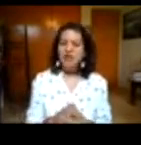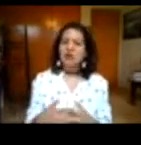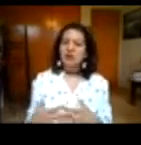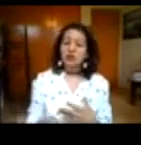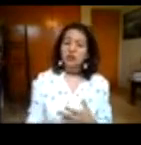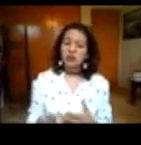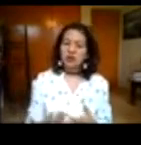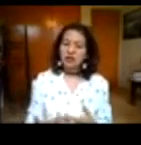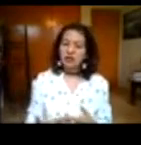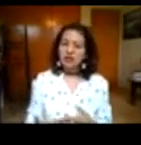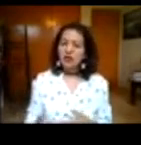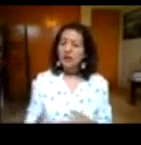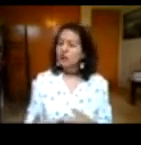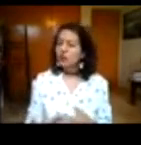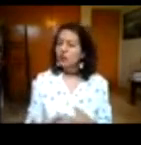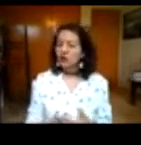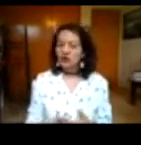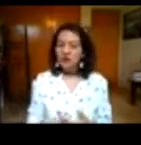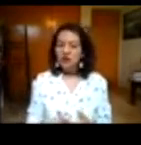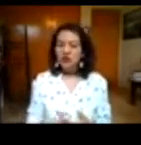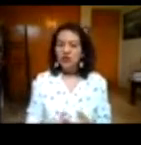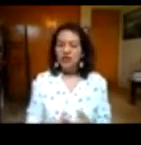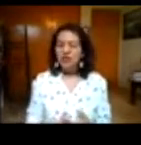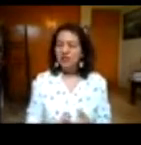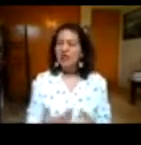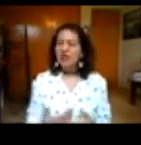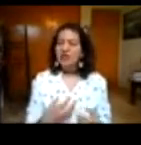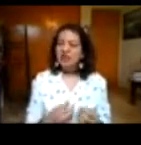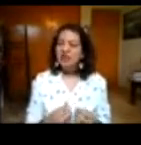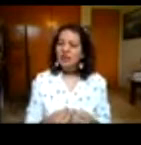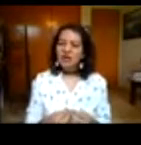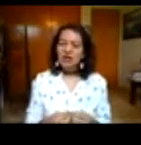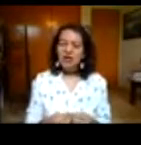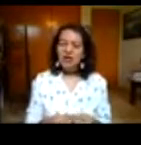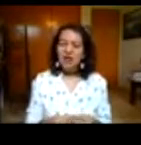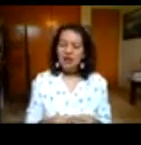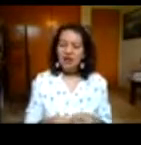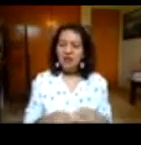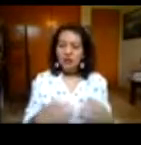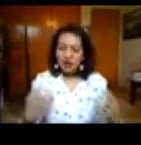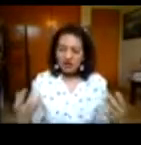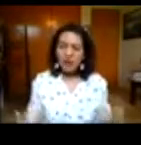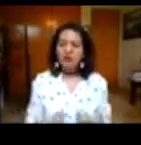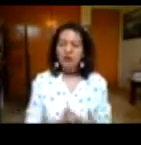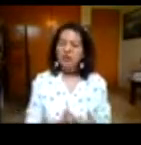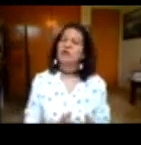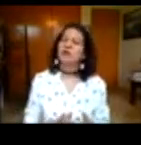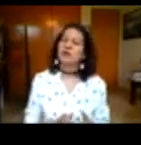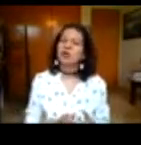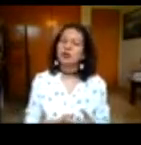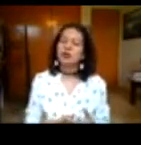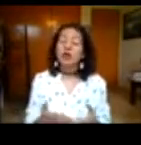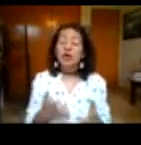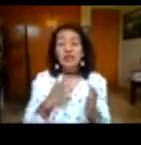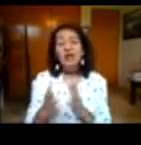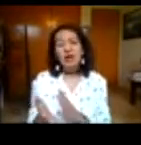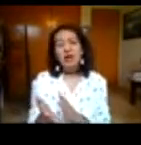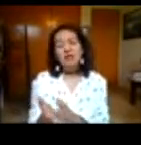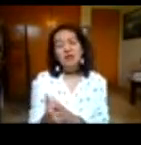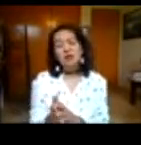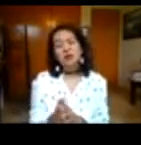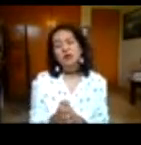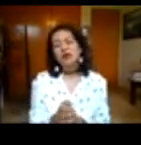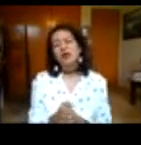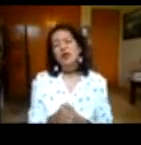tercer elemento es integridad y prevención de conflictos de intereses, de tal manera que todas las personas servidoras públicas y